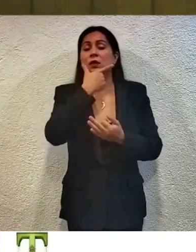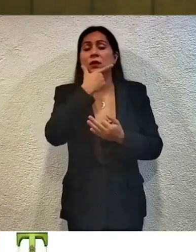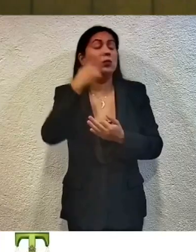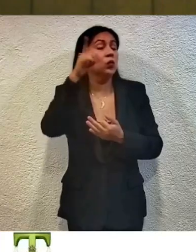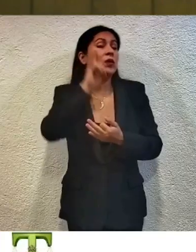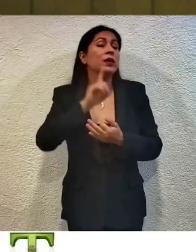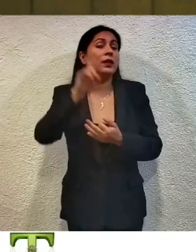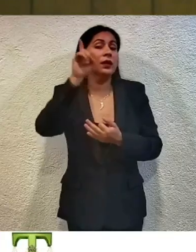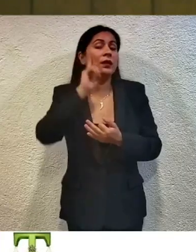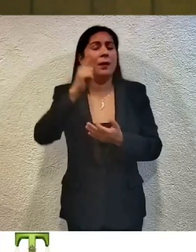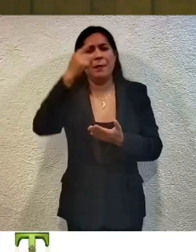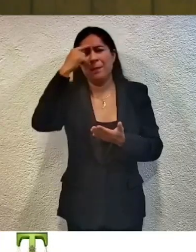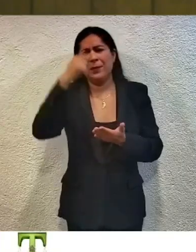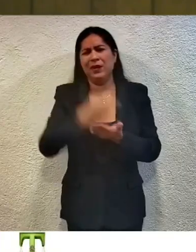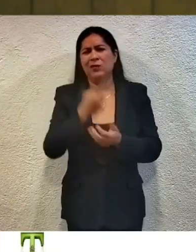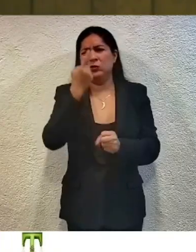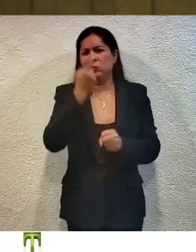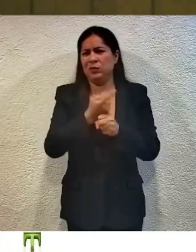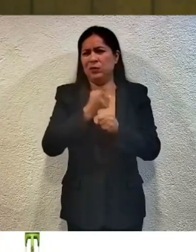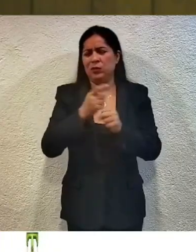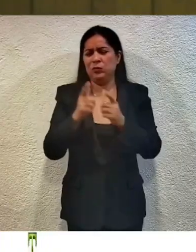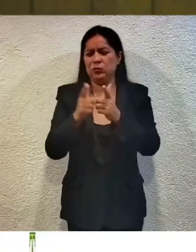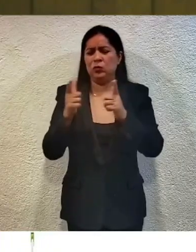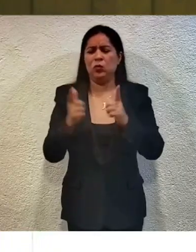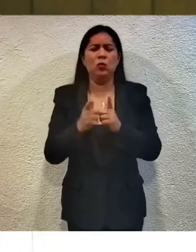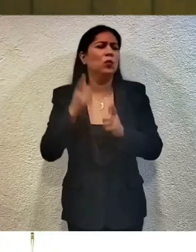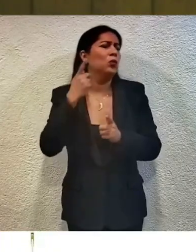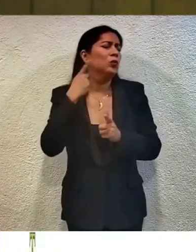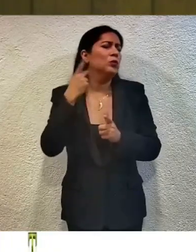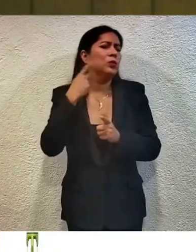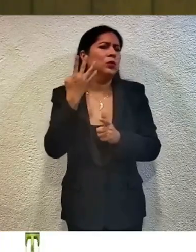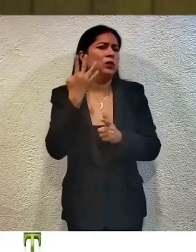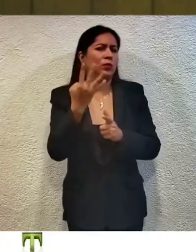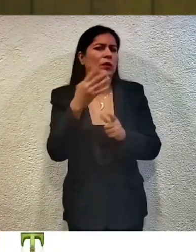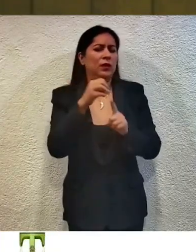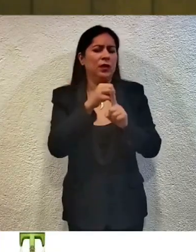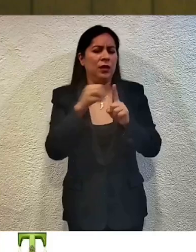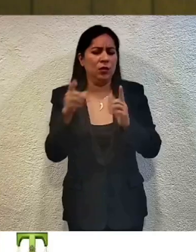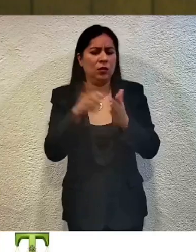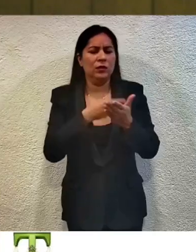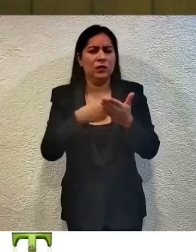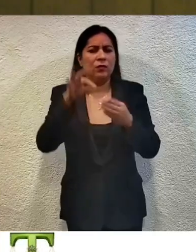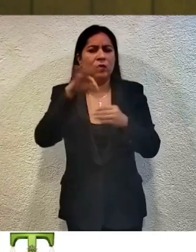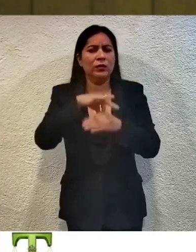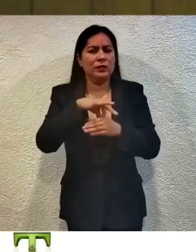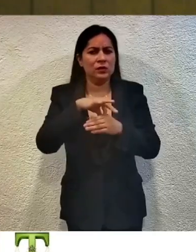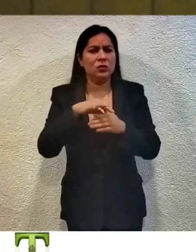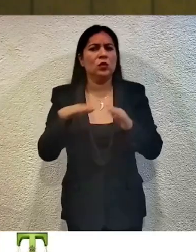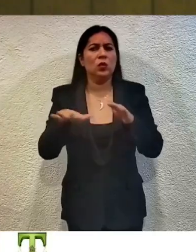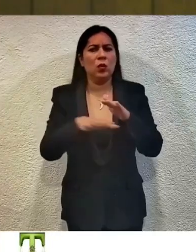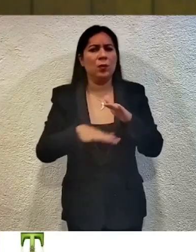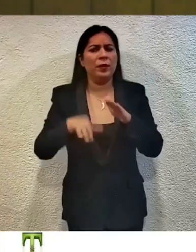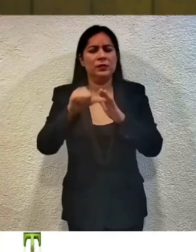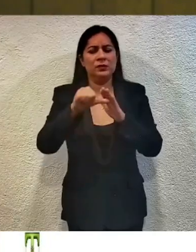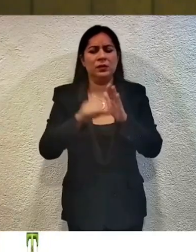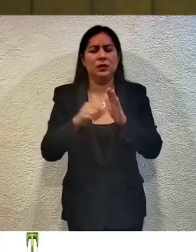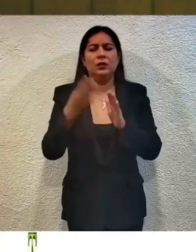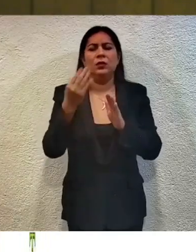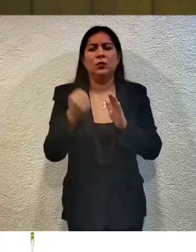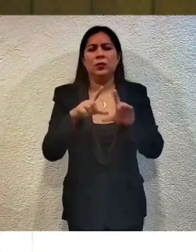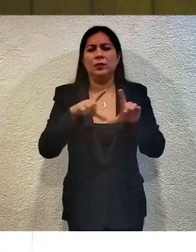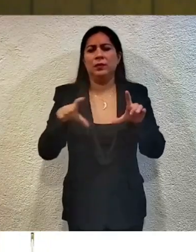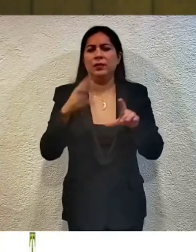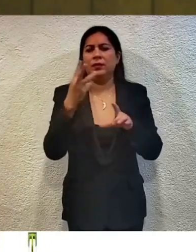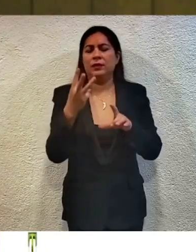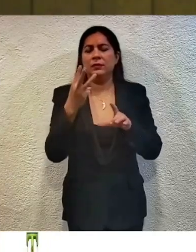mujer para los primeros 4 partidos políticos en el orden de votación con base en el artículo 9, fracción